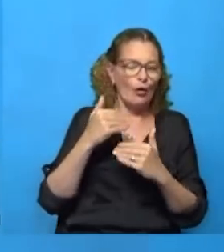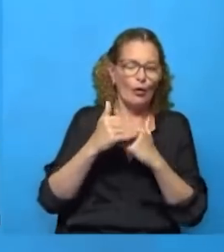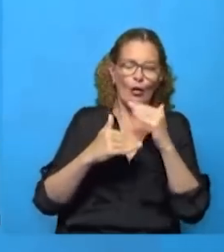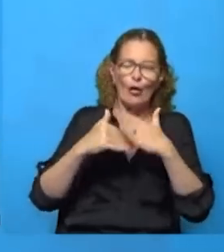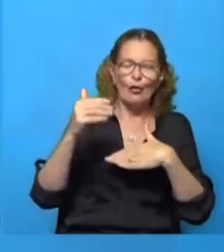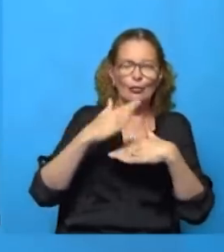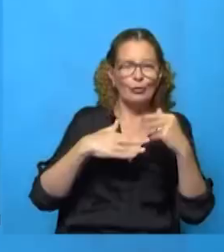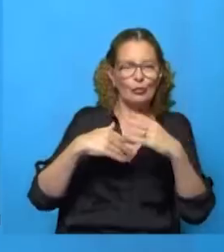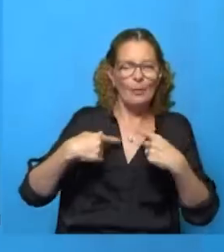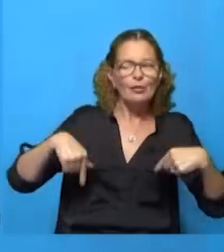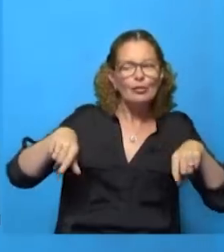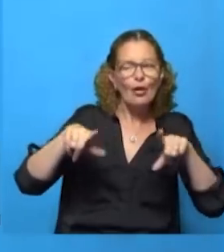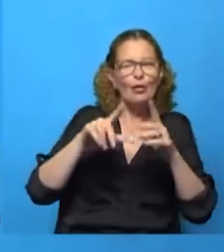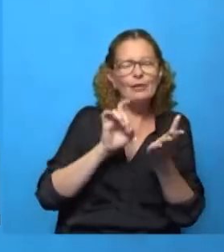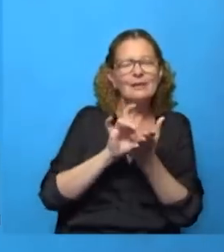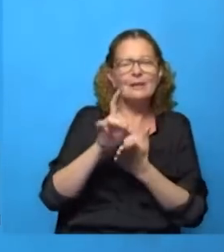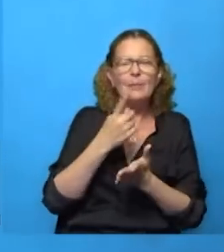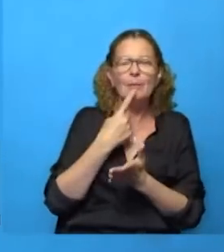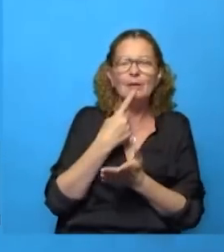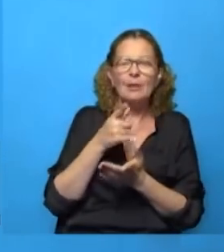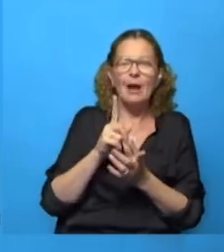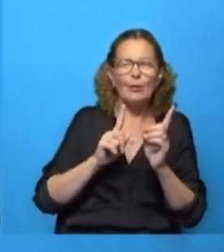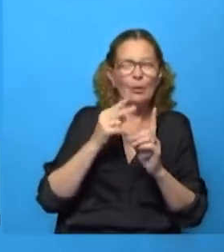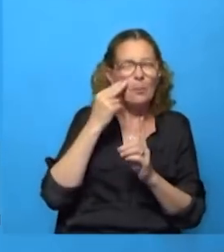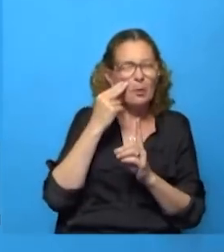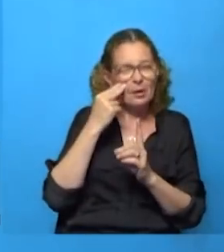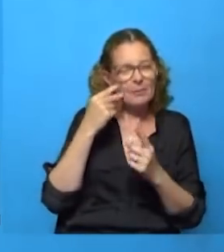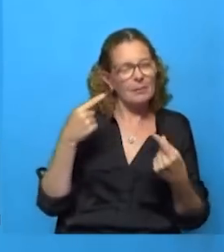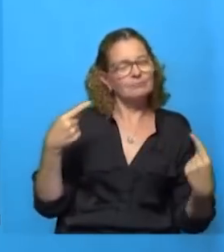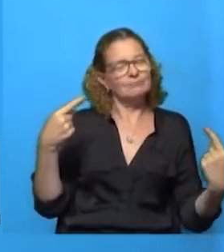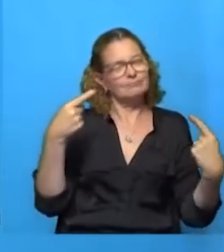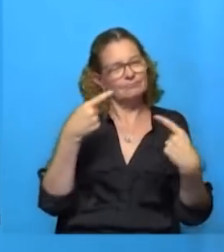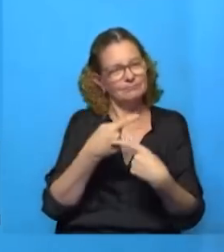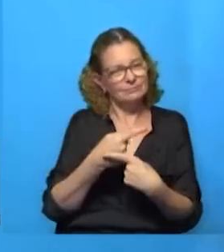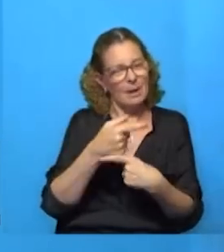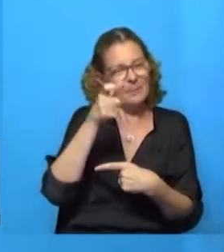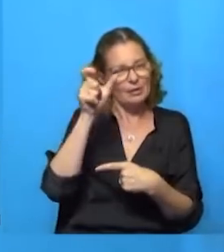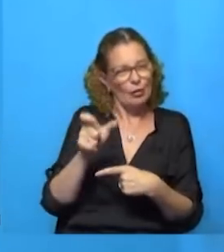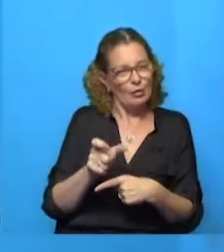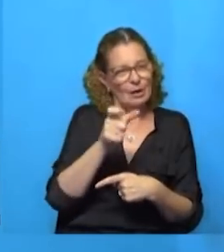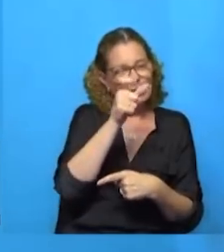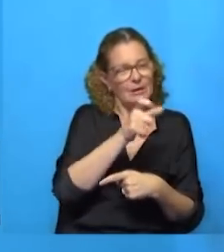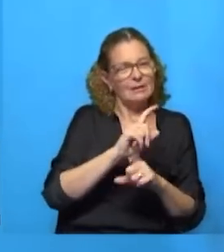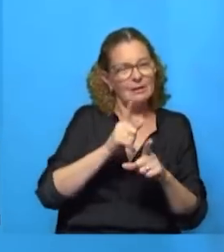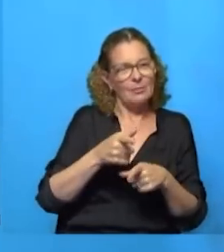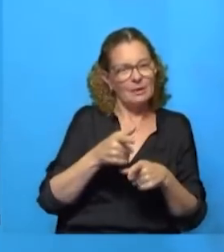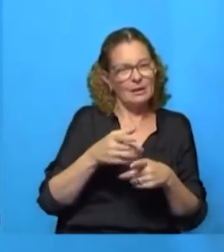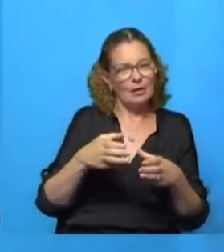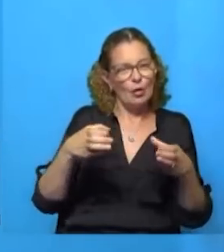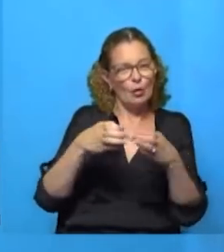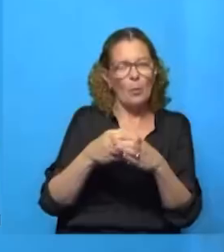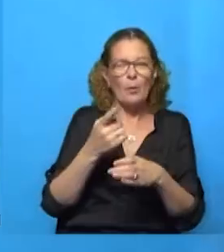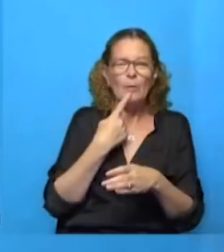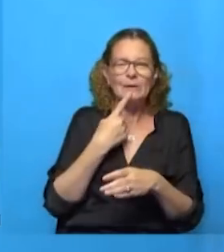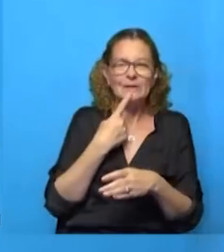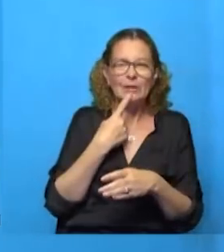más colectiva el sistema político porque hay afectaciones del punto de vista personal y también del punto de vista político